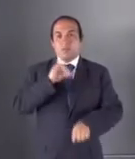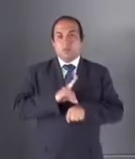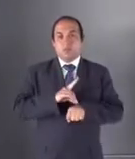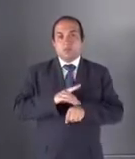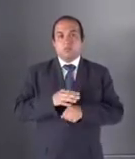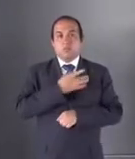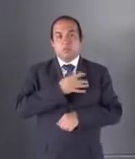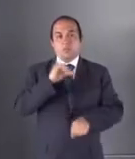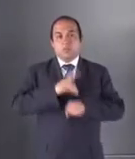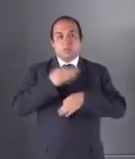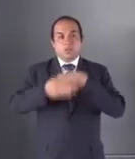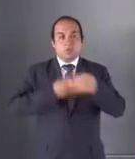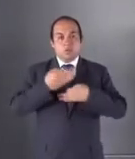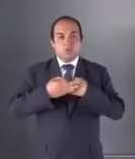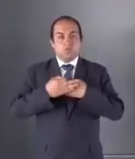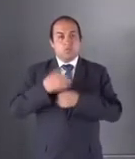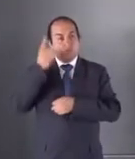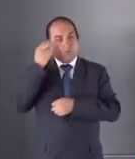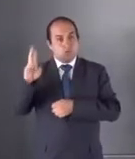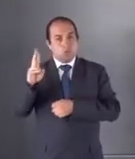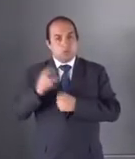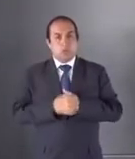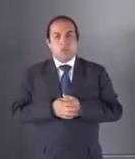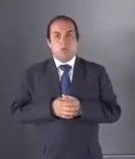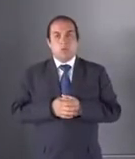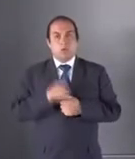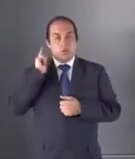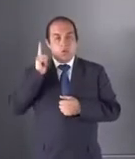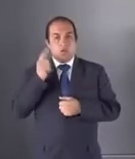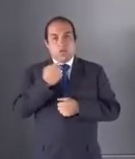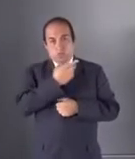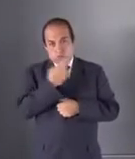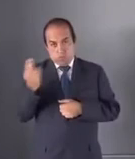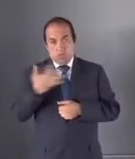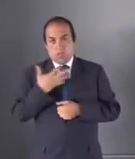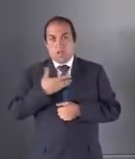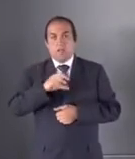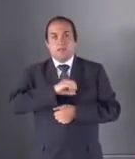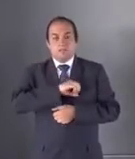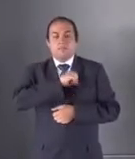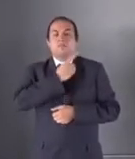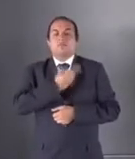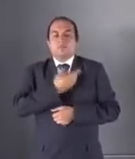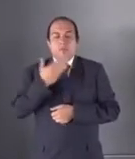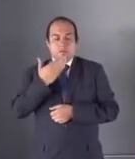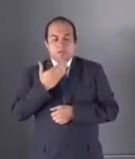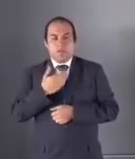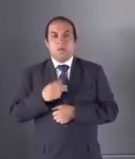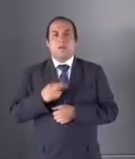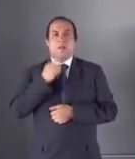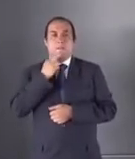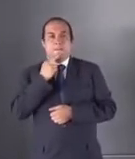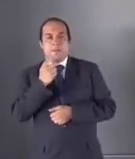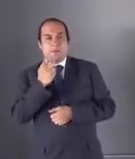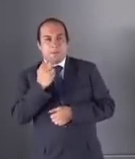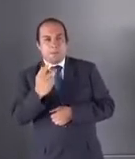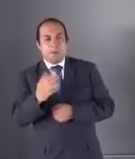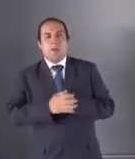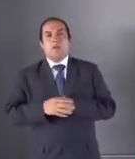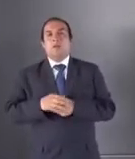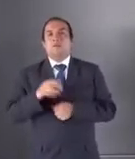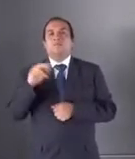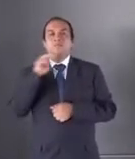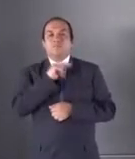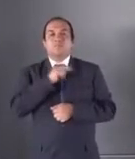Buenos días a todos, doctora. Espero que esté bien de salud, que se esté mejorando y que pronto ya esté otra